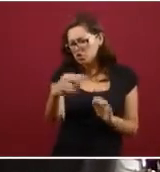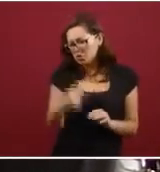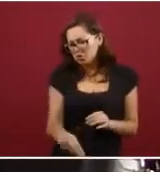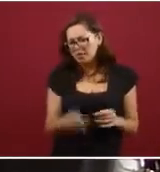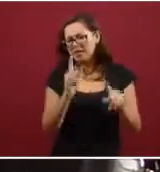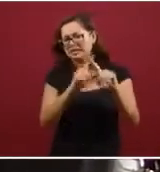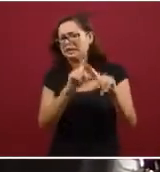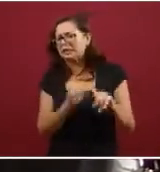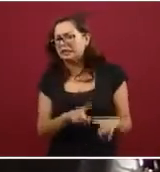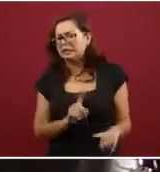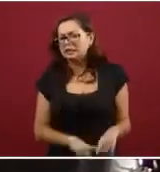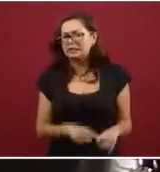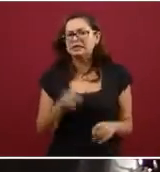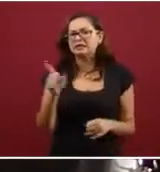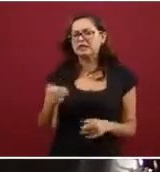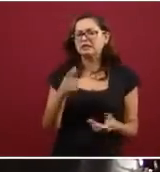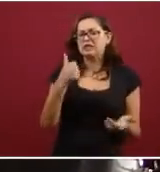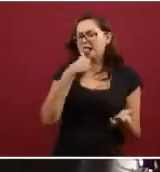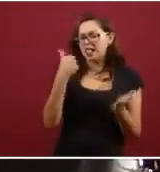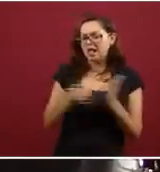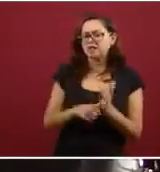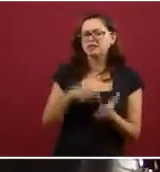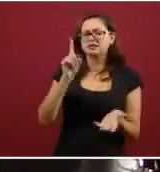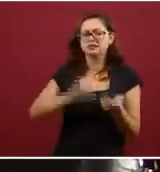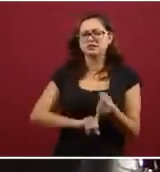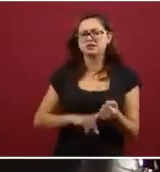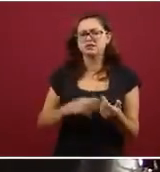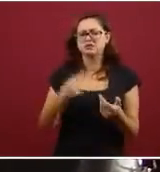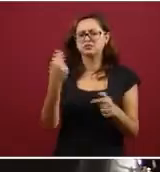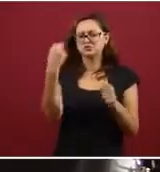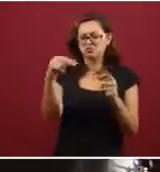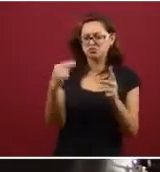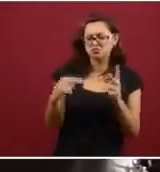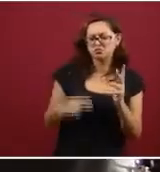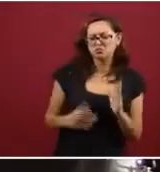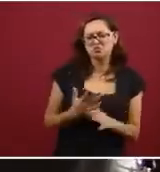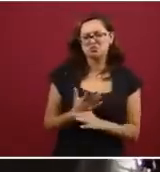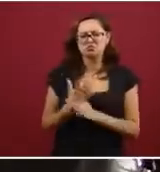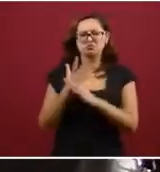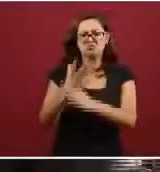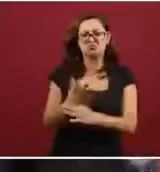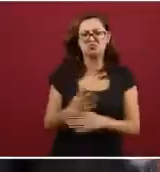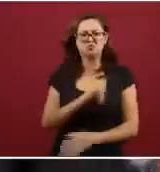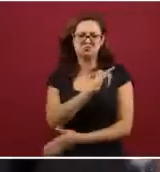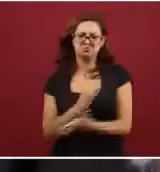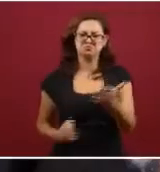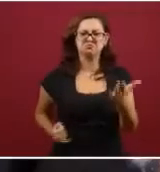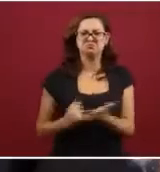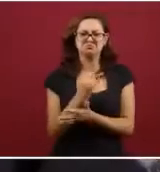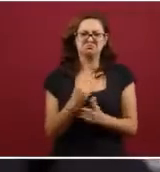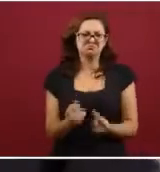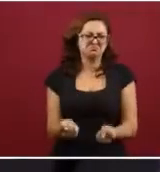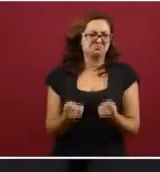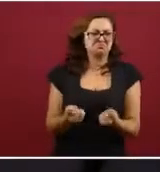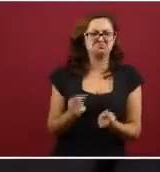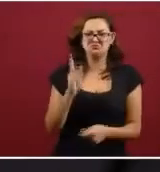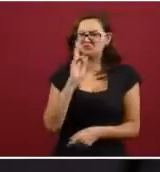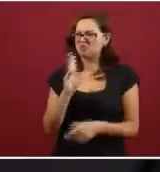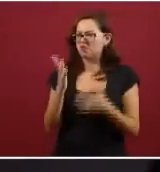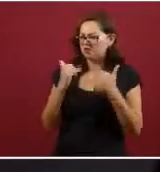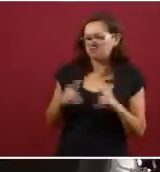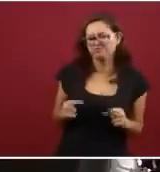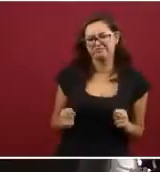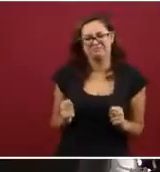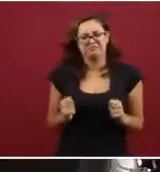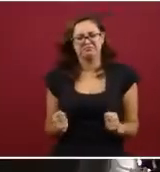se refiere Ursúa, que toman decisiones sin sustento, sin evidencia,